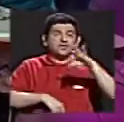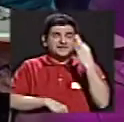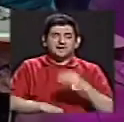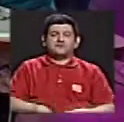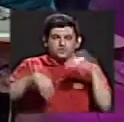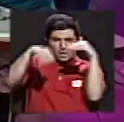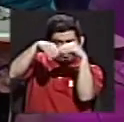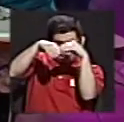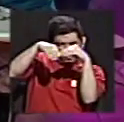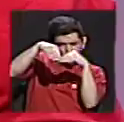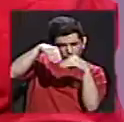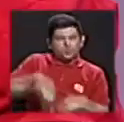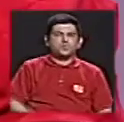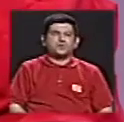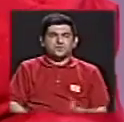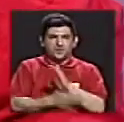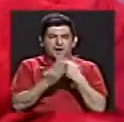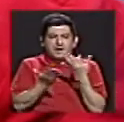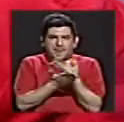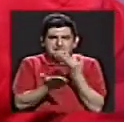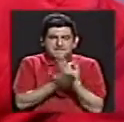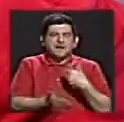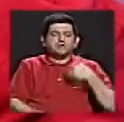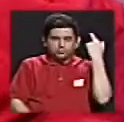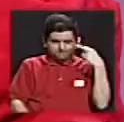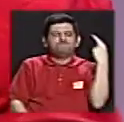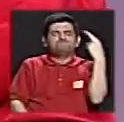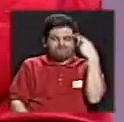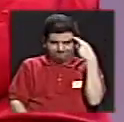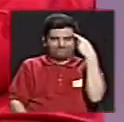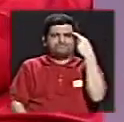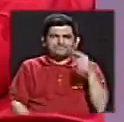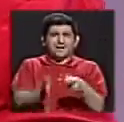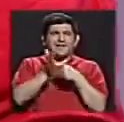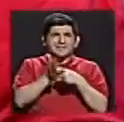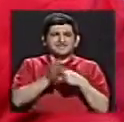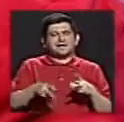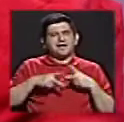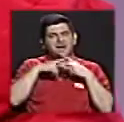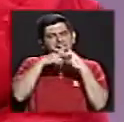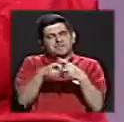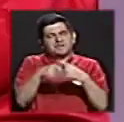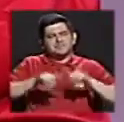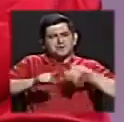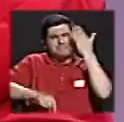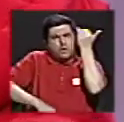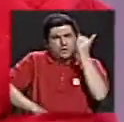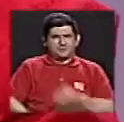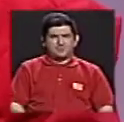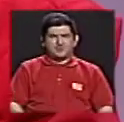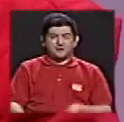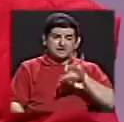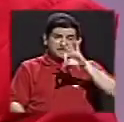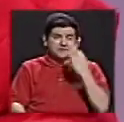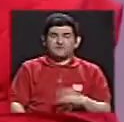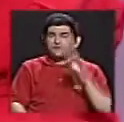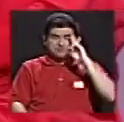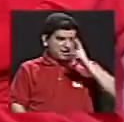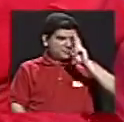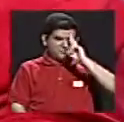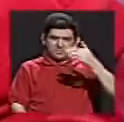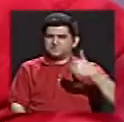En la parte que ella habla, de la parte de financiamiento, tiene toda la razón, ¿verdad? O sea, la exigencia es la hipoteca. ¿Pero por qué? Porque hasta cierto punto no se ha